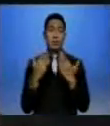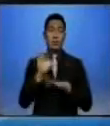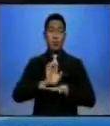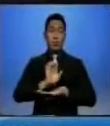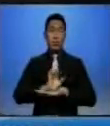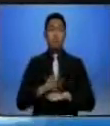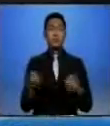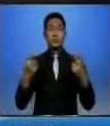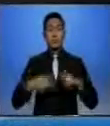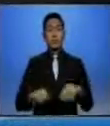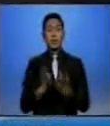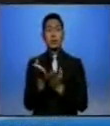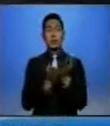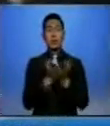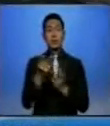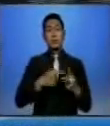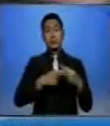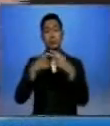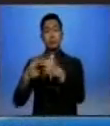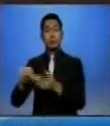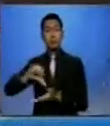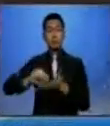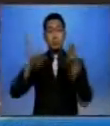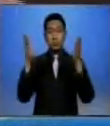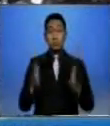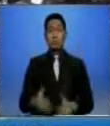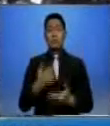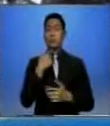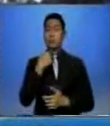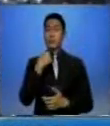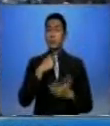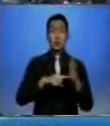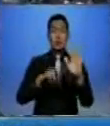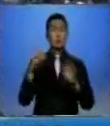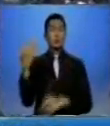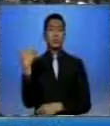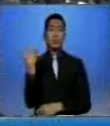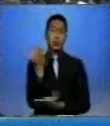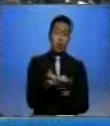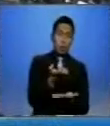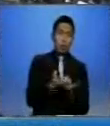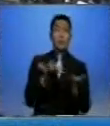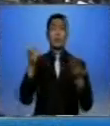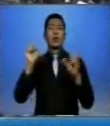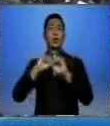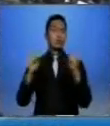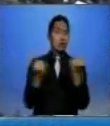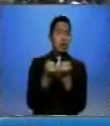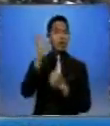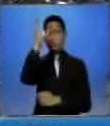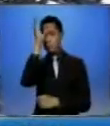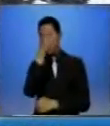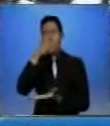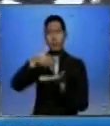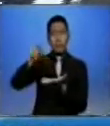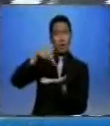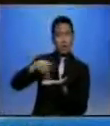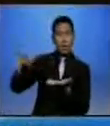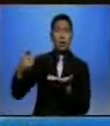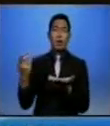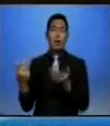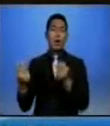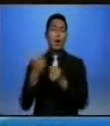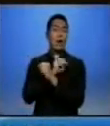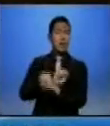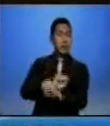destacó el servicio prestado a la ciudadanía en situación de indefensión por condiciones económicas o socioculturales que no pueden pagar los servicios de una defensa legal.